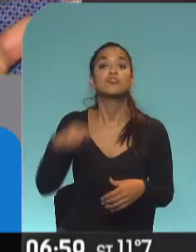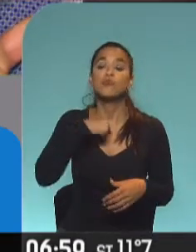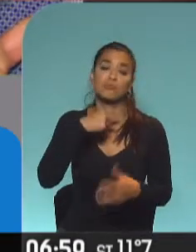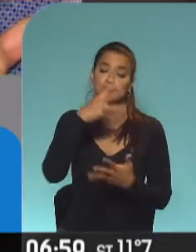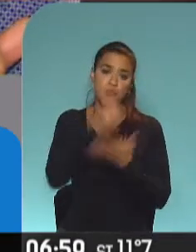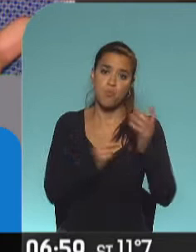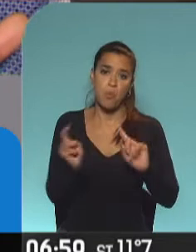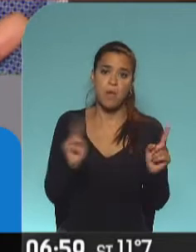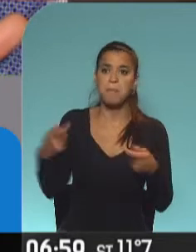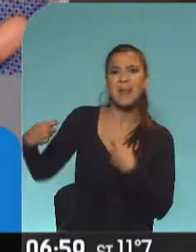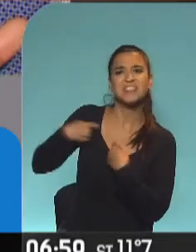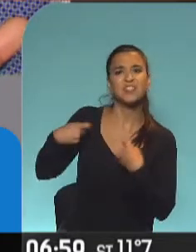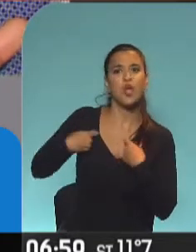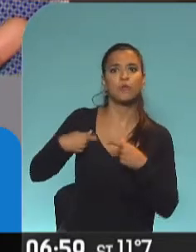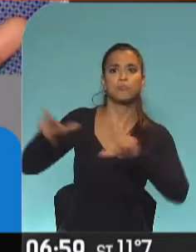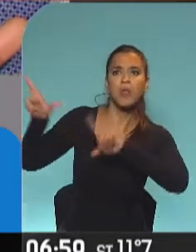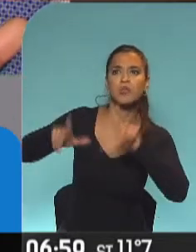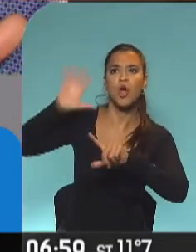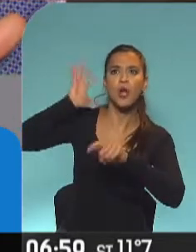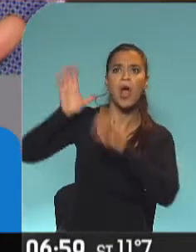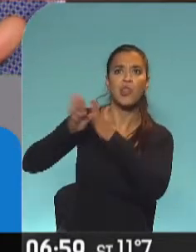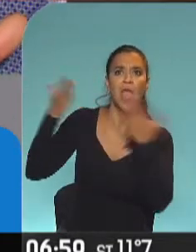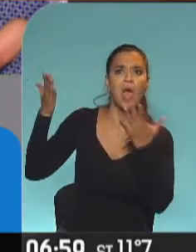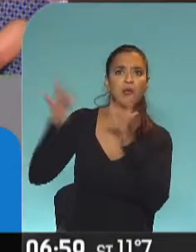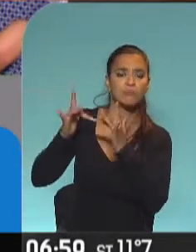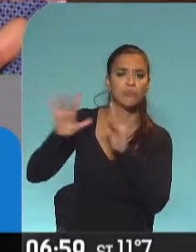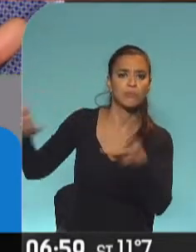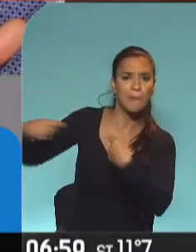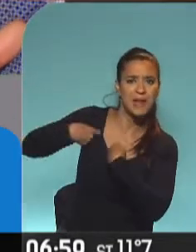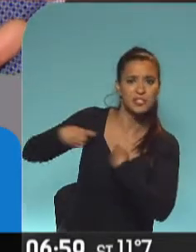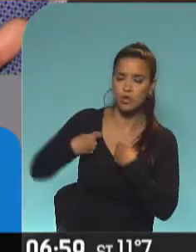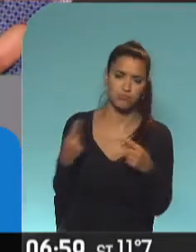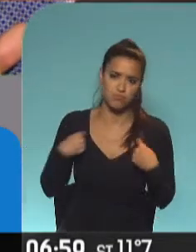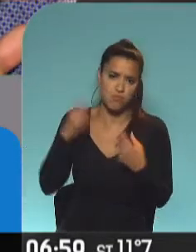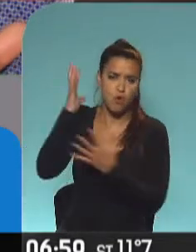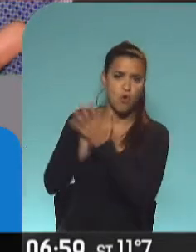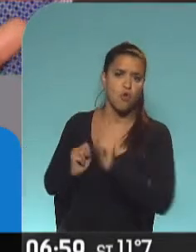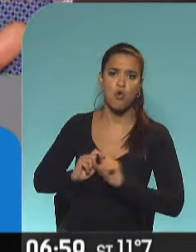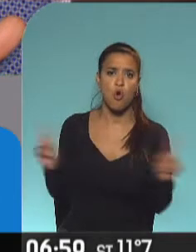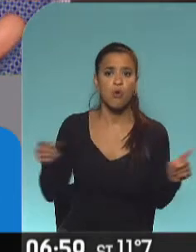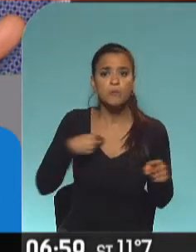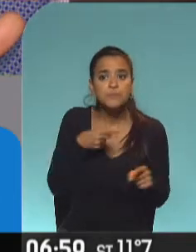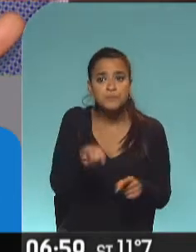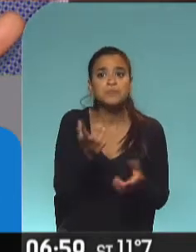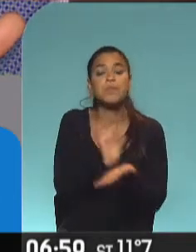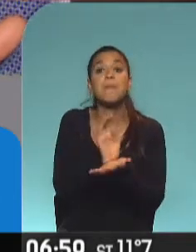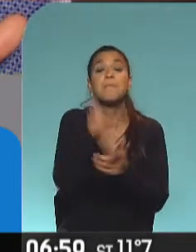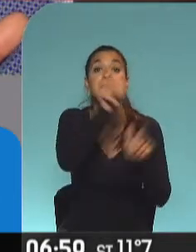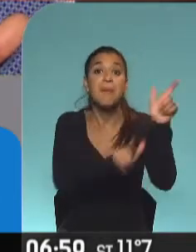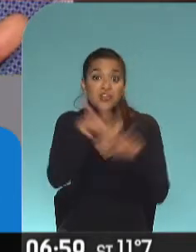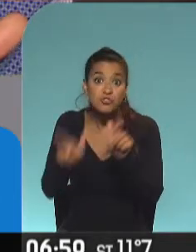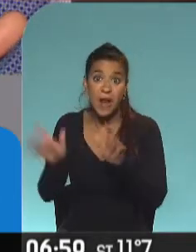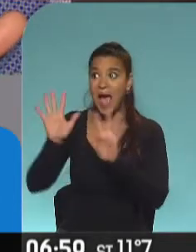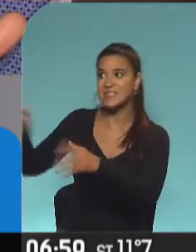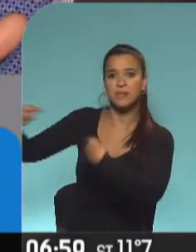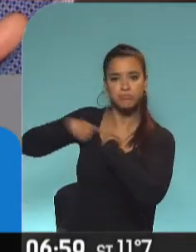las presiones de los medios. Para mí no hay presión. Los medios lo que hacen es crear un cultivo, un caldo de cultivo a los efectos de que la gente